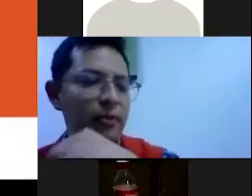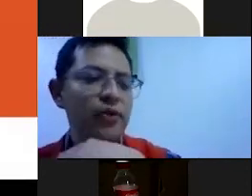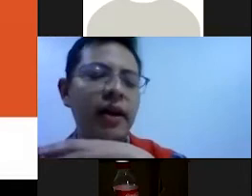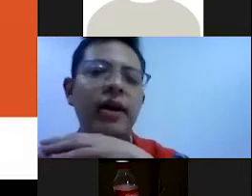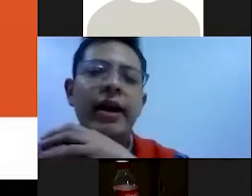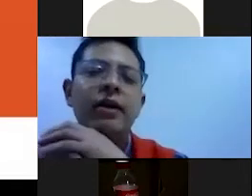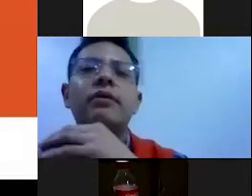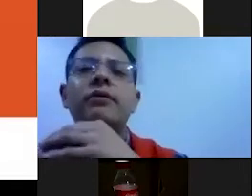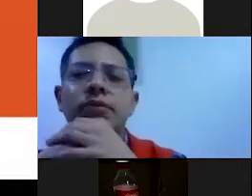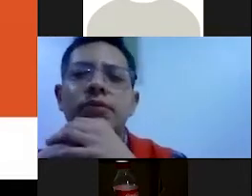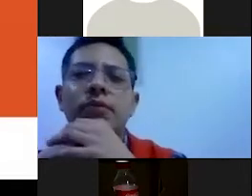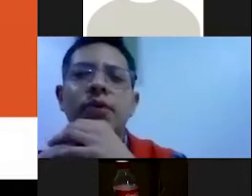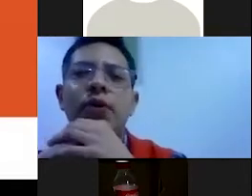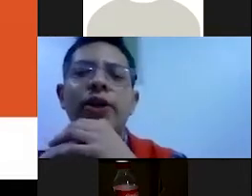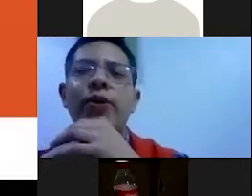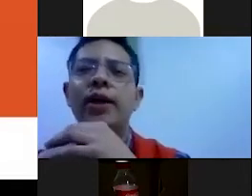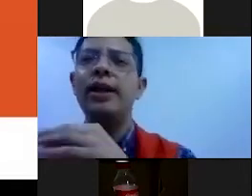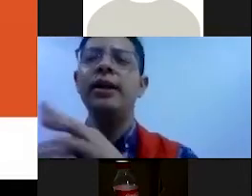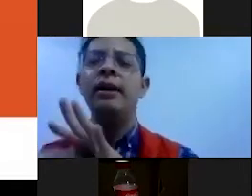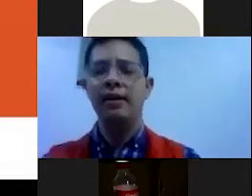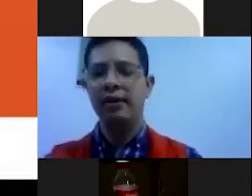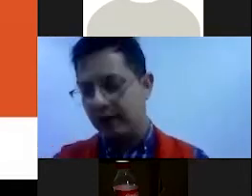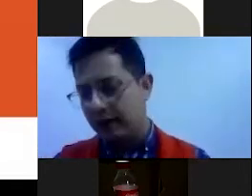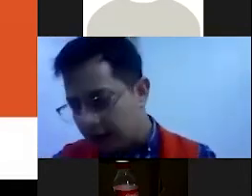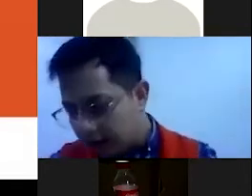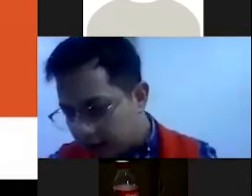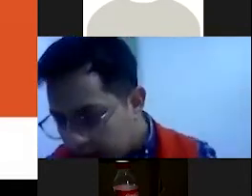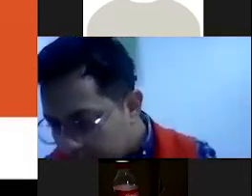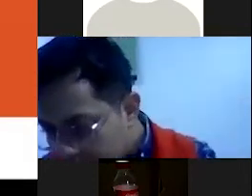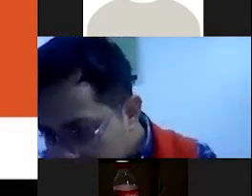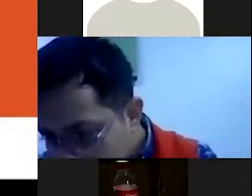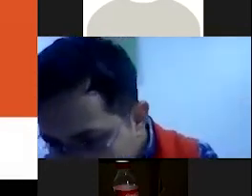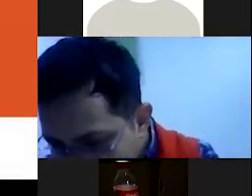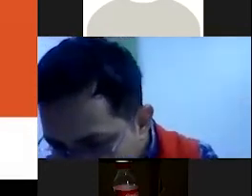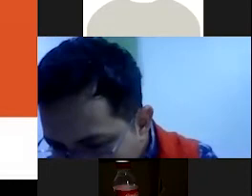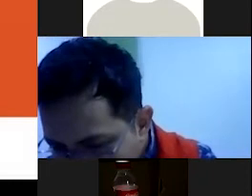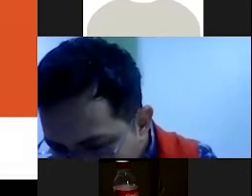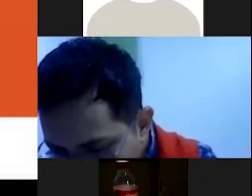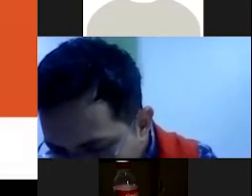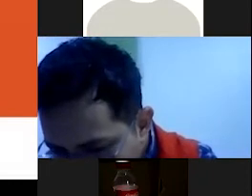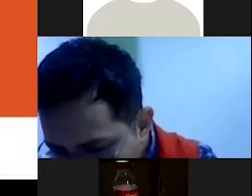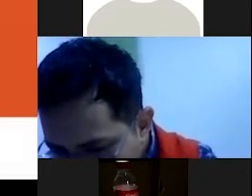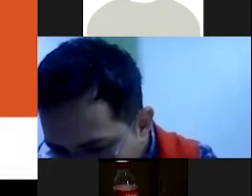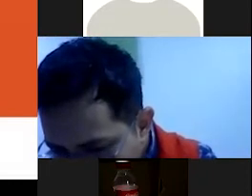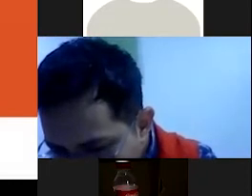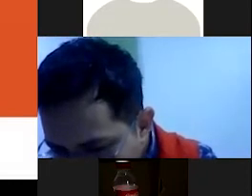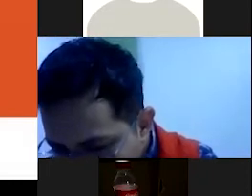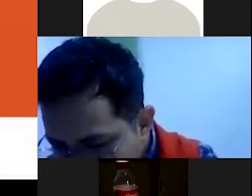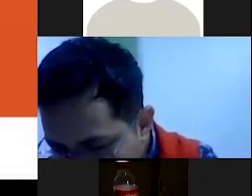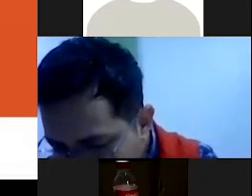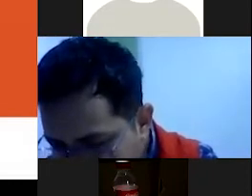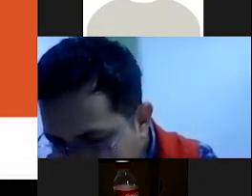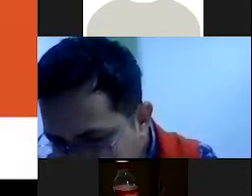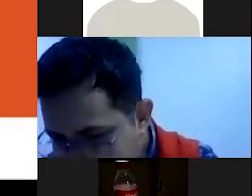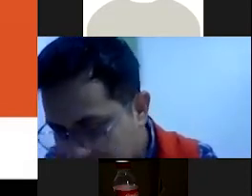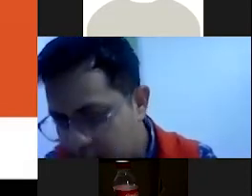¿Qué procedería ahí? Pues O sea, yo ya hice... esperar a ver si reacciona y si no hacer otra serie.